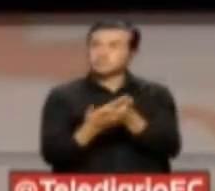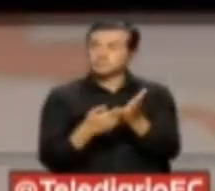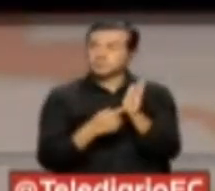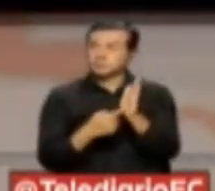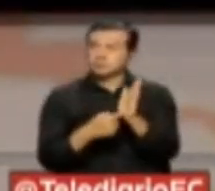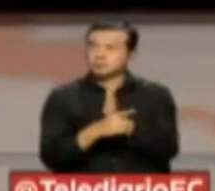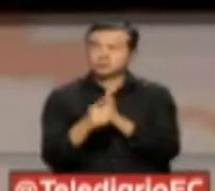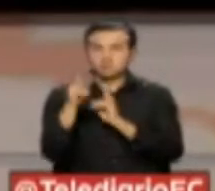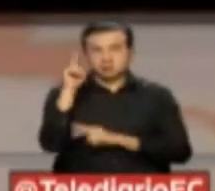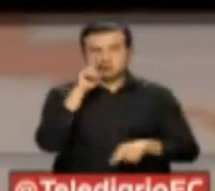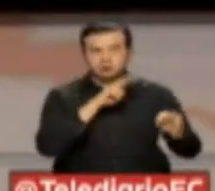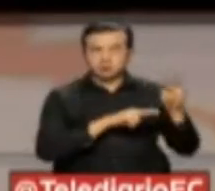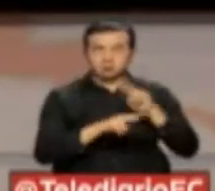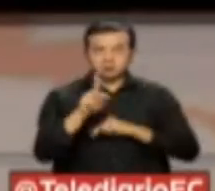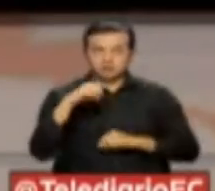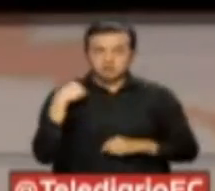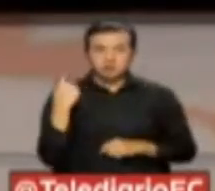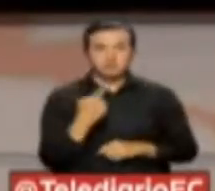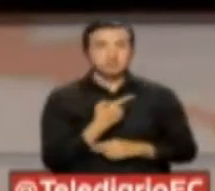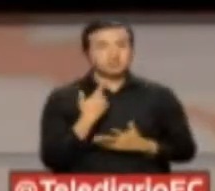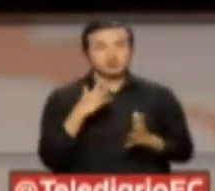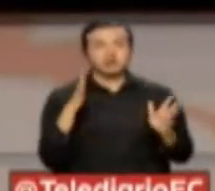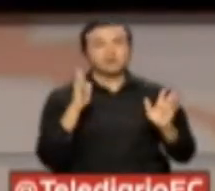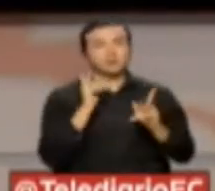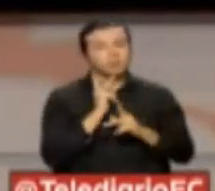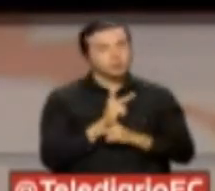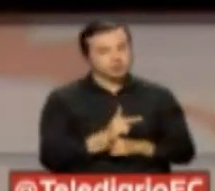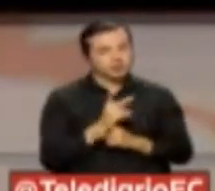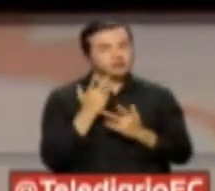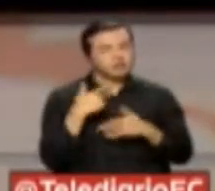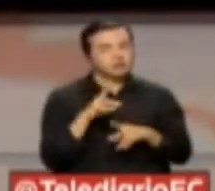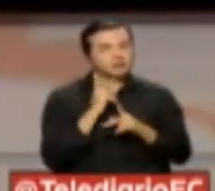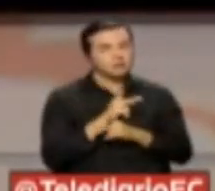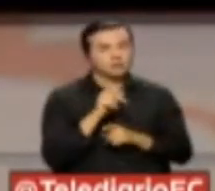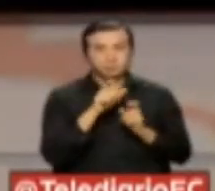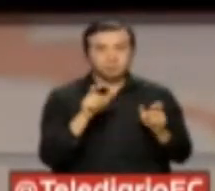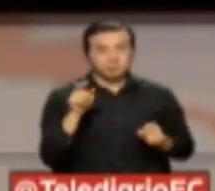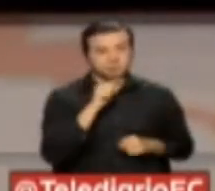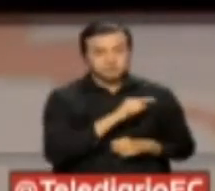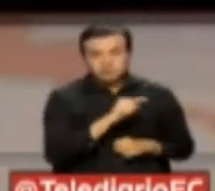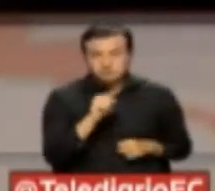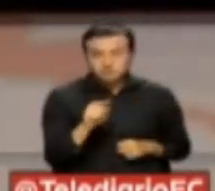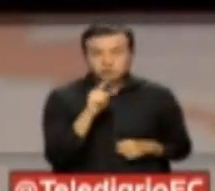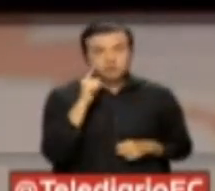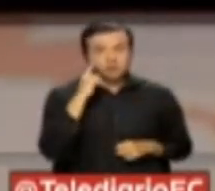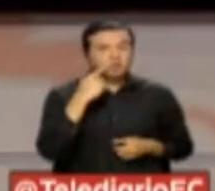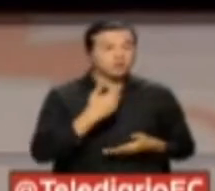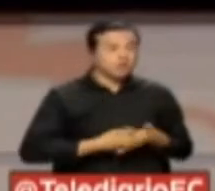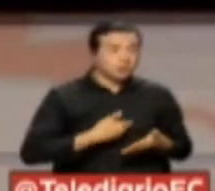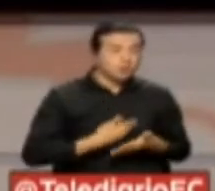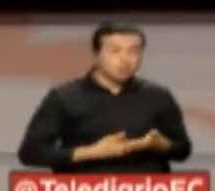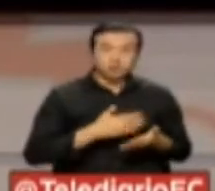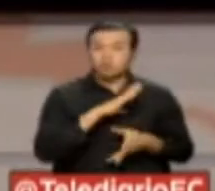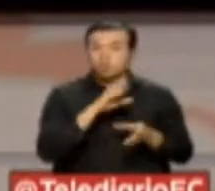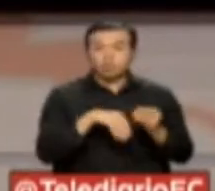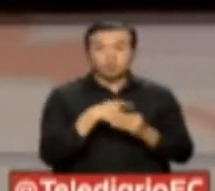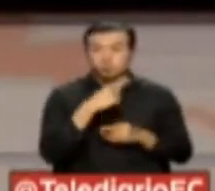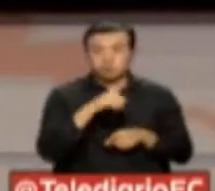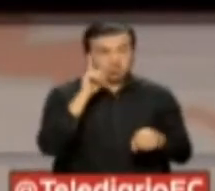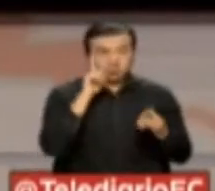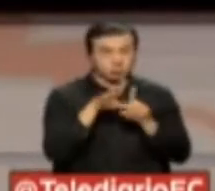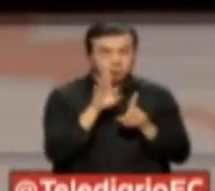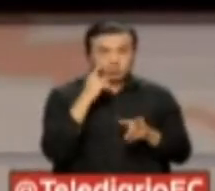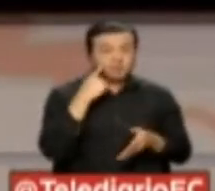tenemos que evaluar nosotros hemos tenido mucho cuidado de que las impugnaciones realmente sean documentadas tengan su